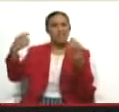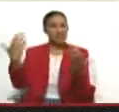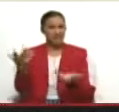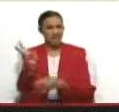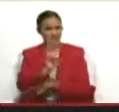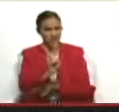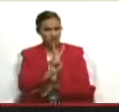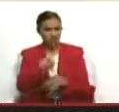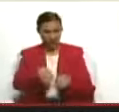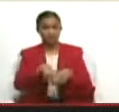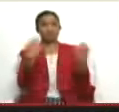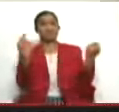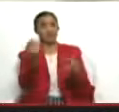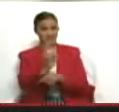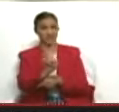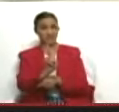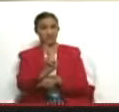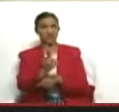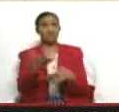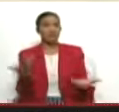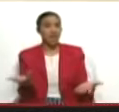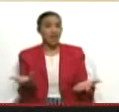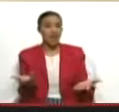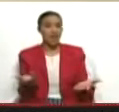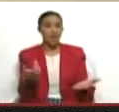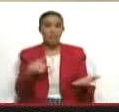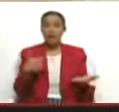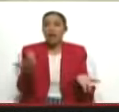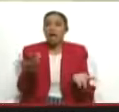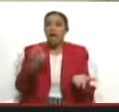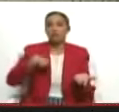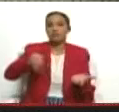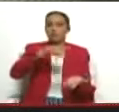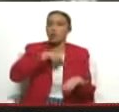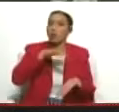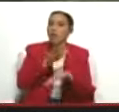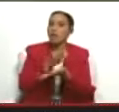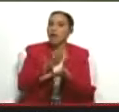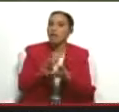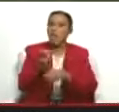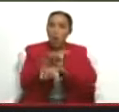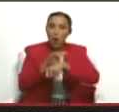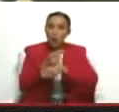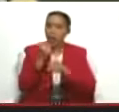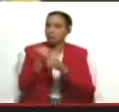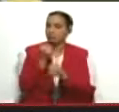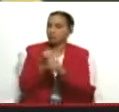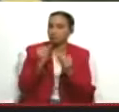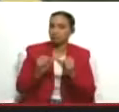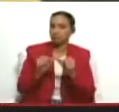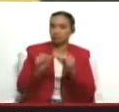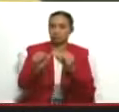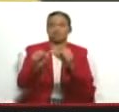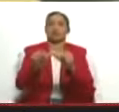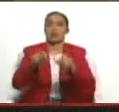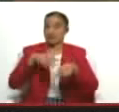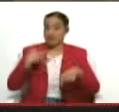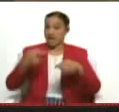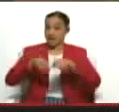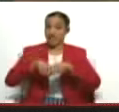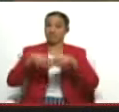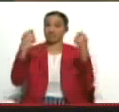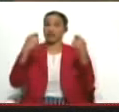venezolano para perturbar el clima de convivencia pacífica y se plegaron a ellos es muy llamativo